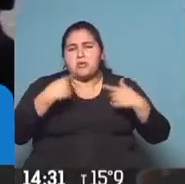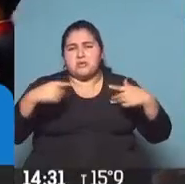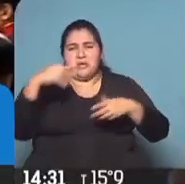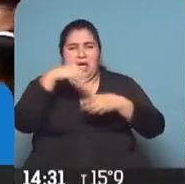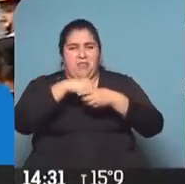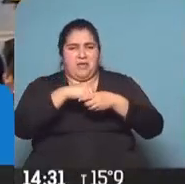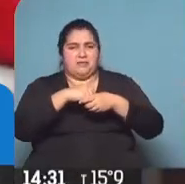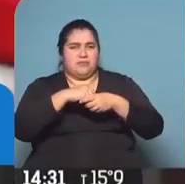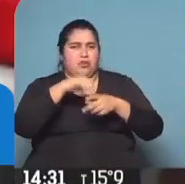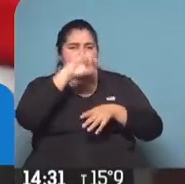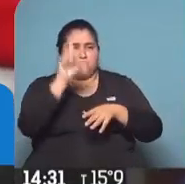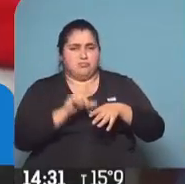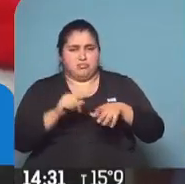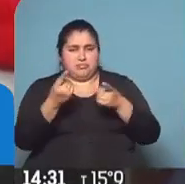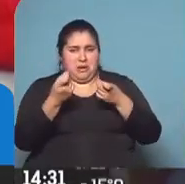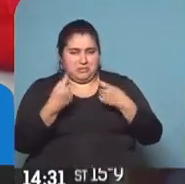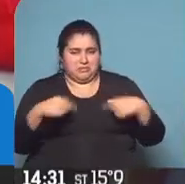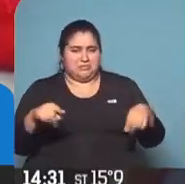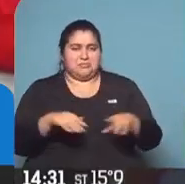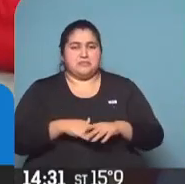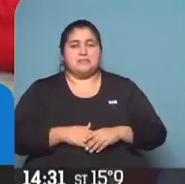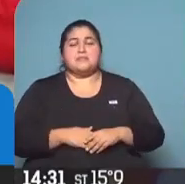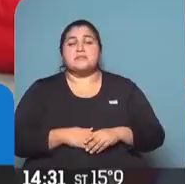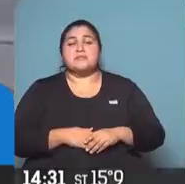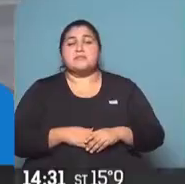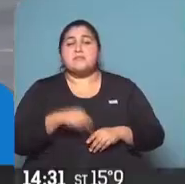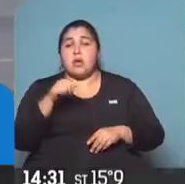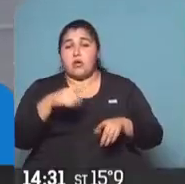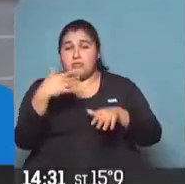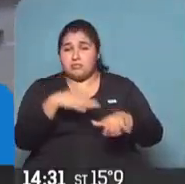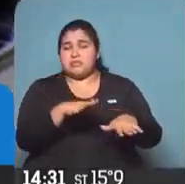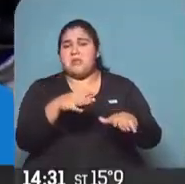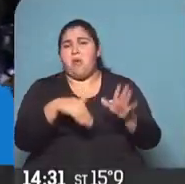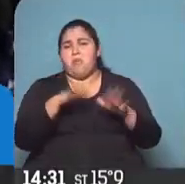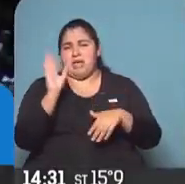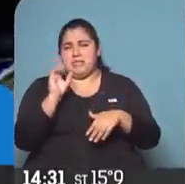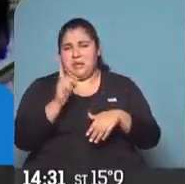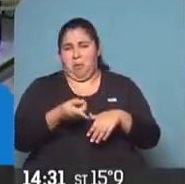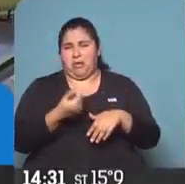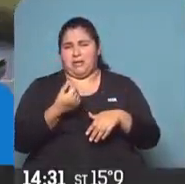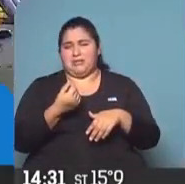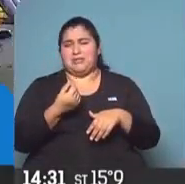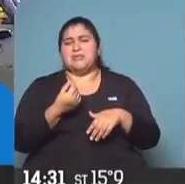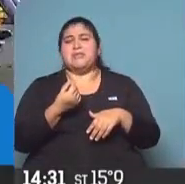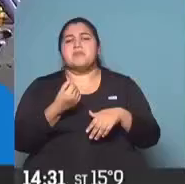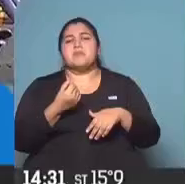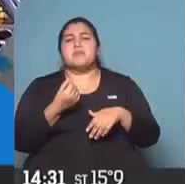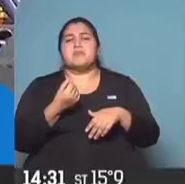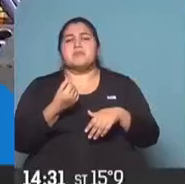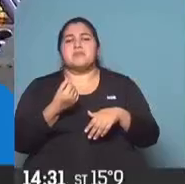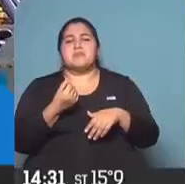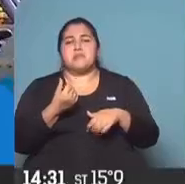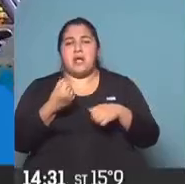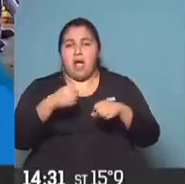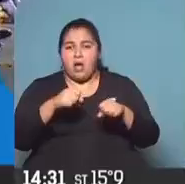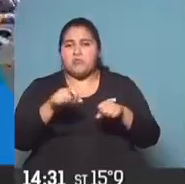todo el territorio patrio el momento de anunciar el paso el